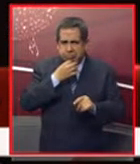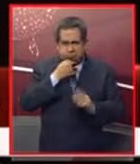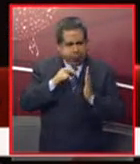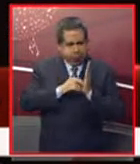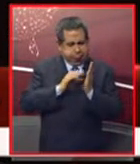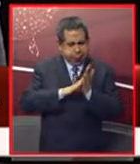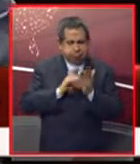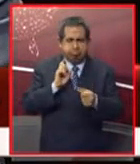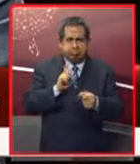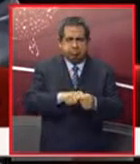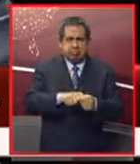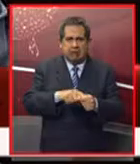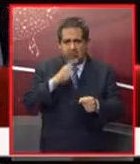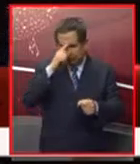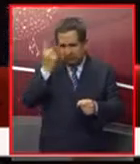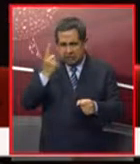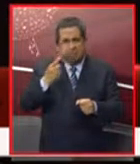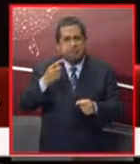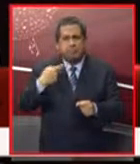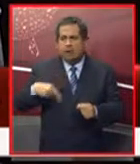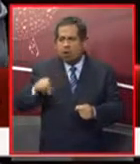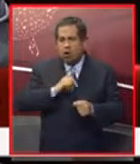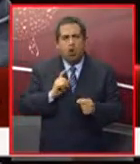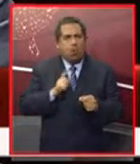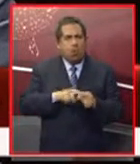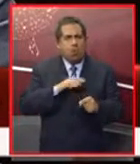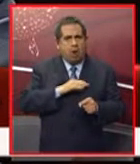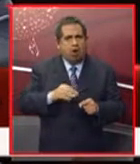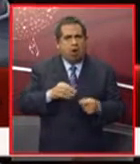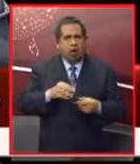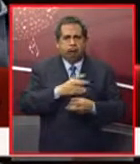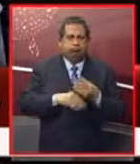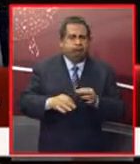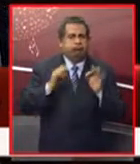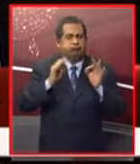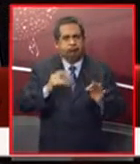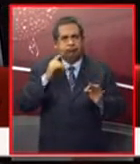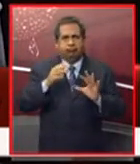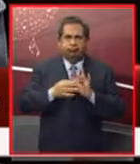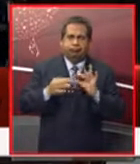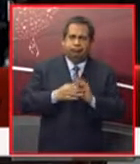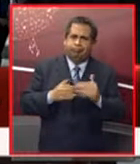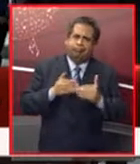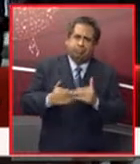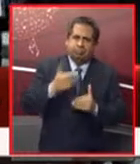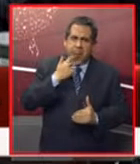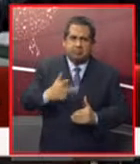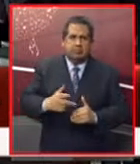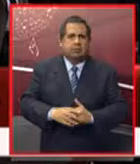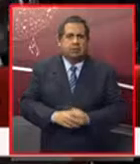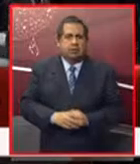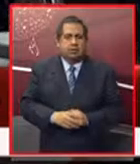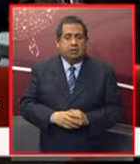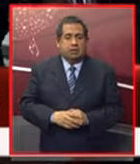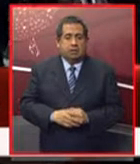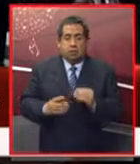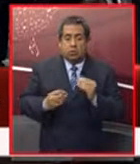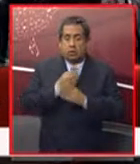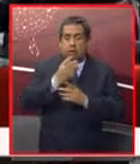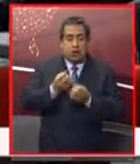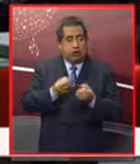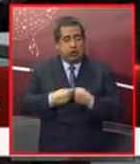permita engrosar las filas de la formalidad y multiplicar el espíritu emprendedor. Con la creación de las